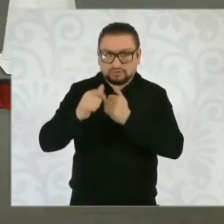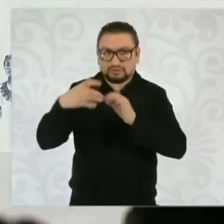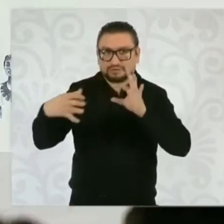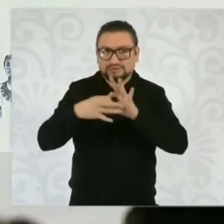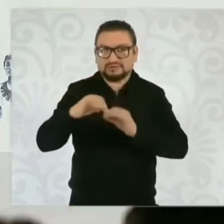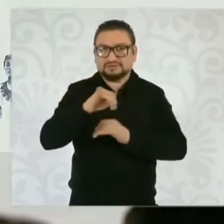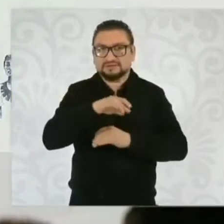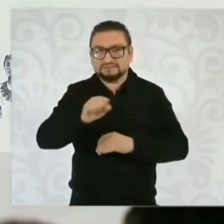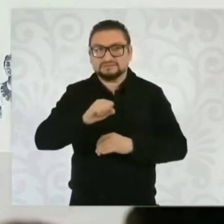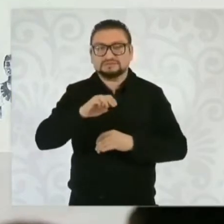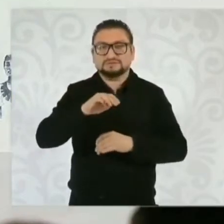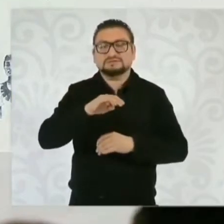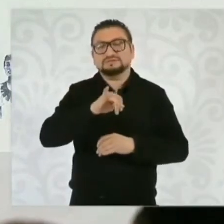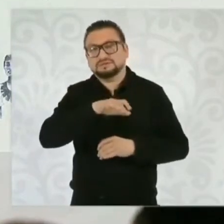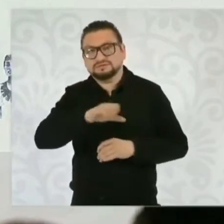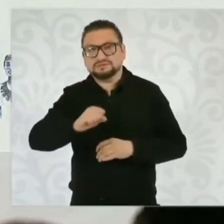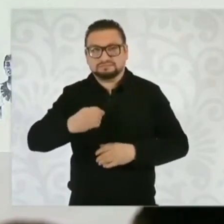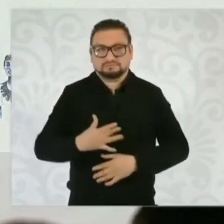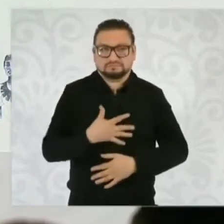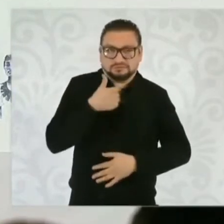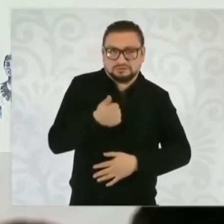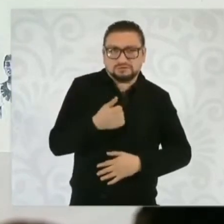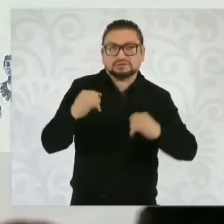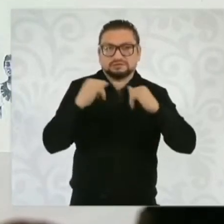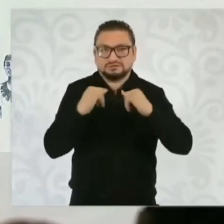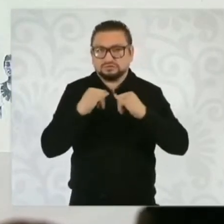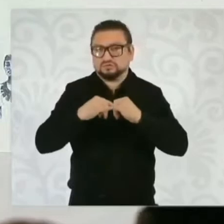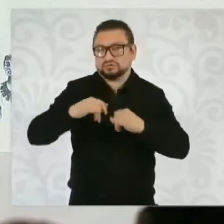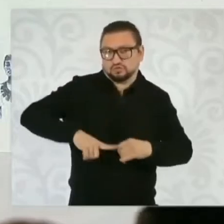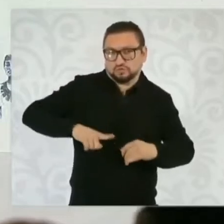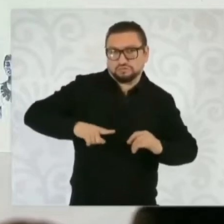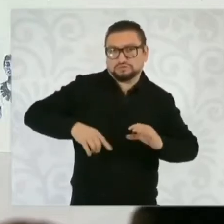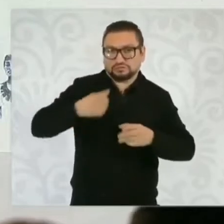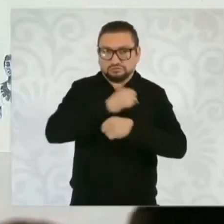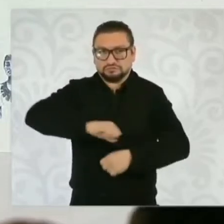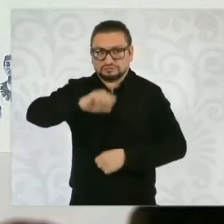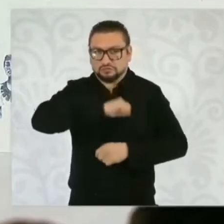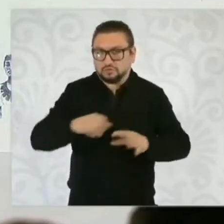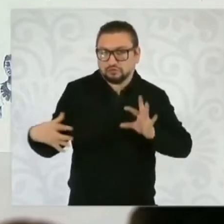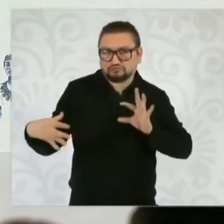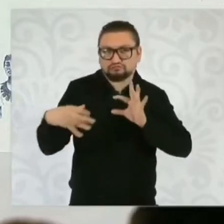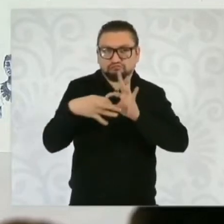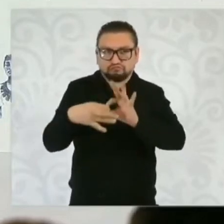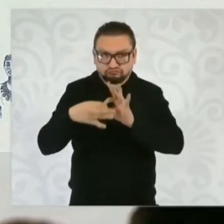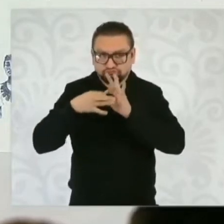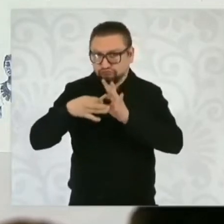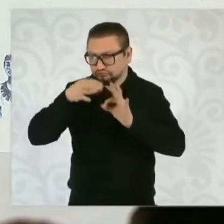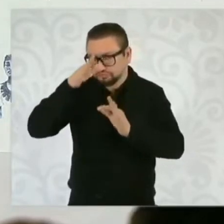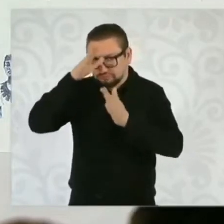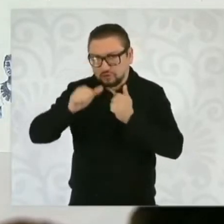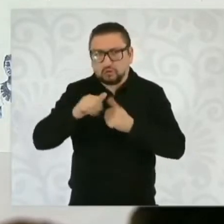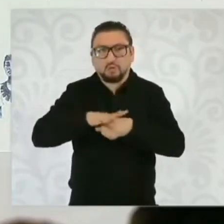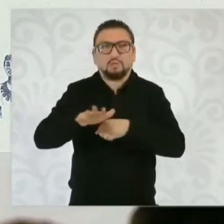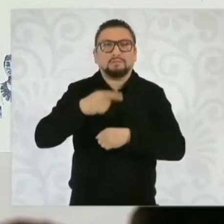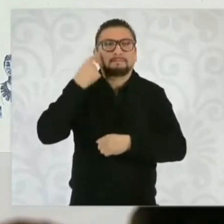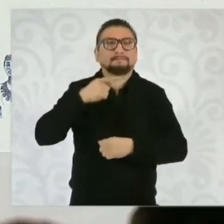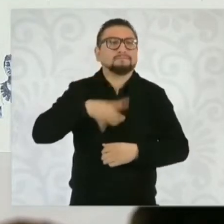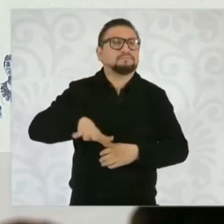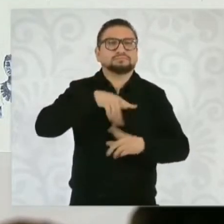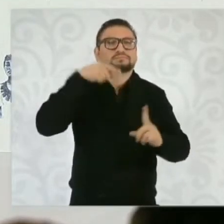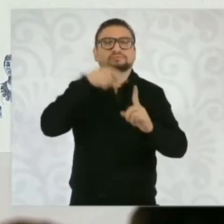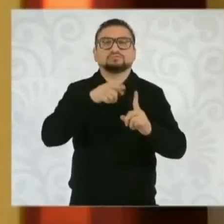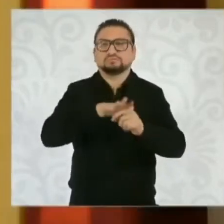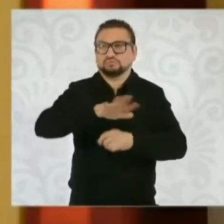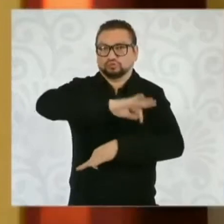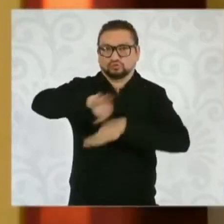IMSS, IMSS Bienestar y otras instituciones públicas de salud para que las personas